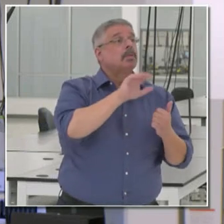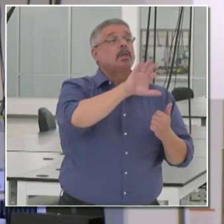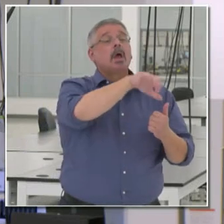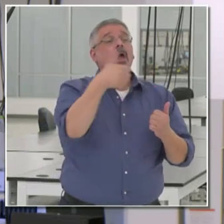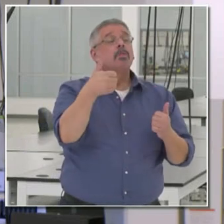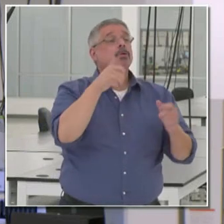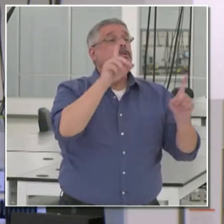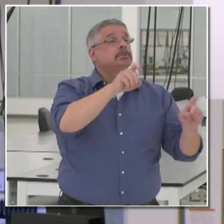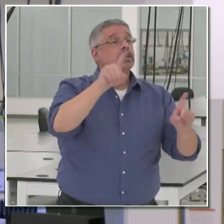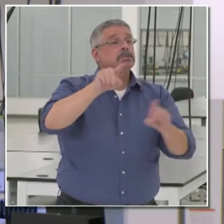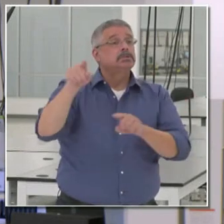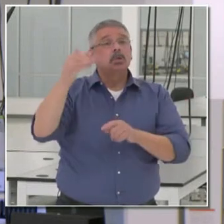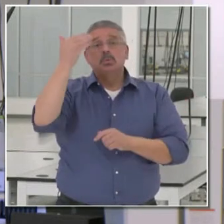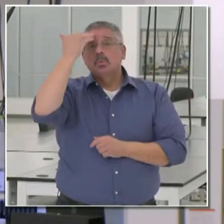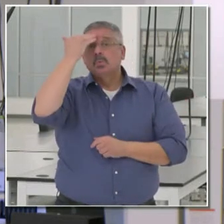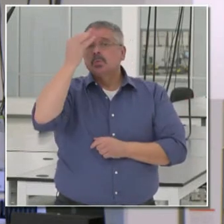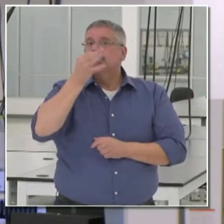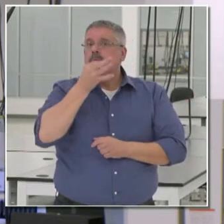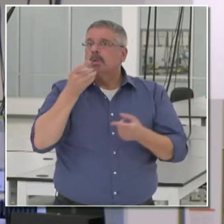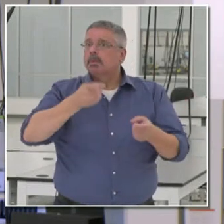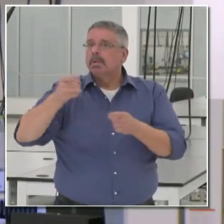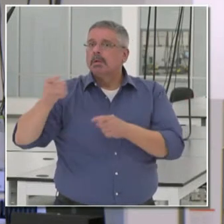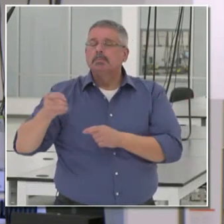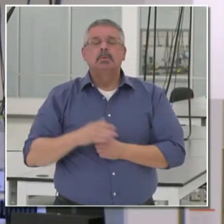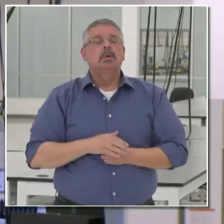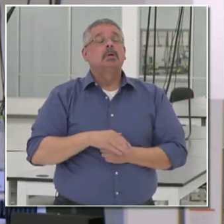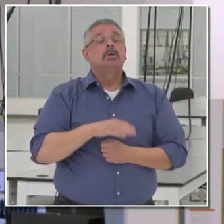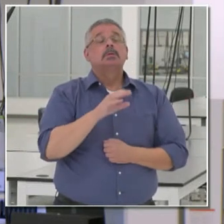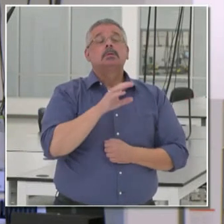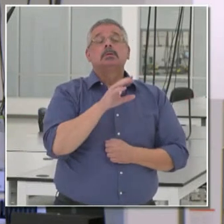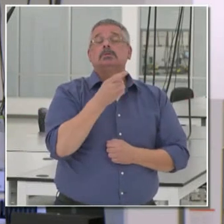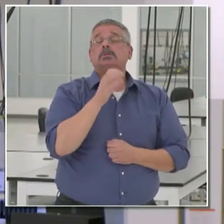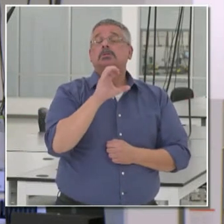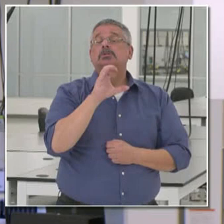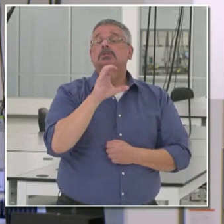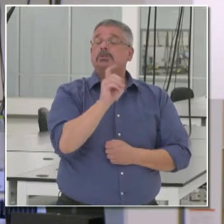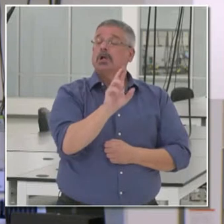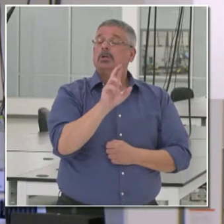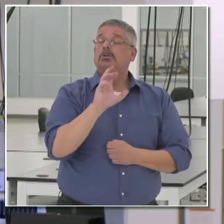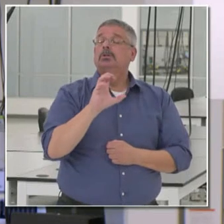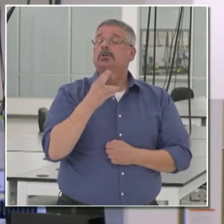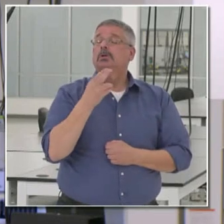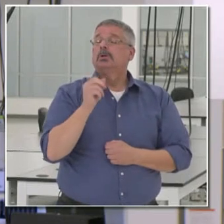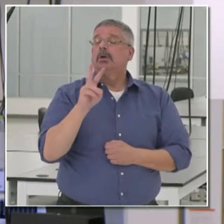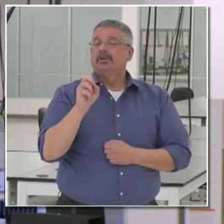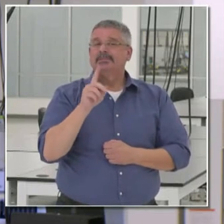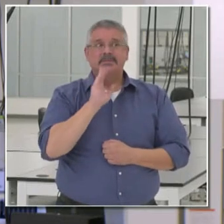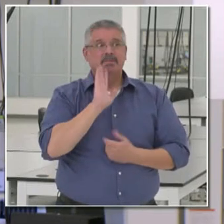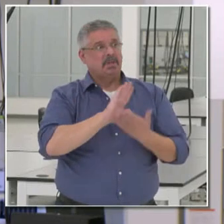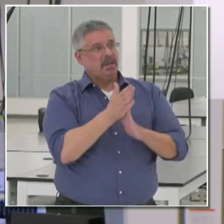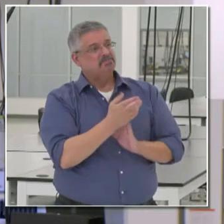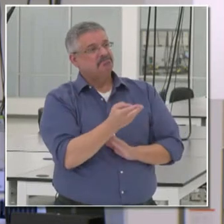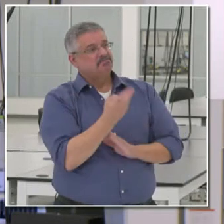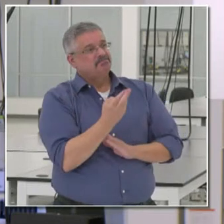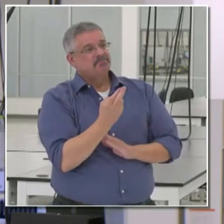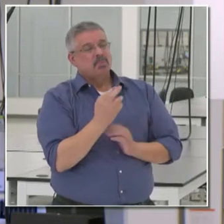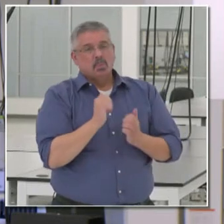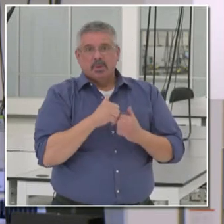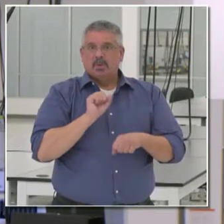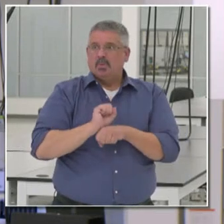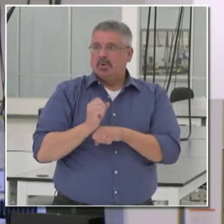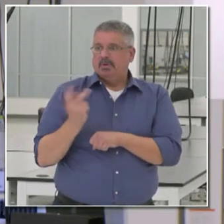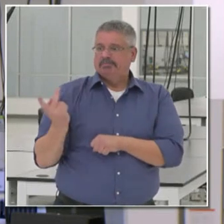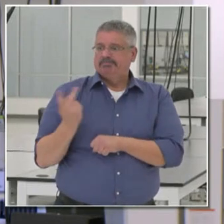trabajar con las otras modalidades que sabemos que vienen el doctor sabes que se ha convertido en un amigo